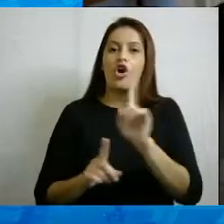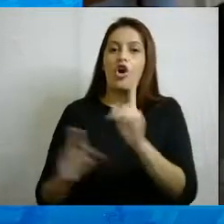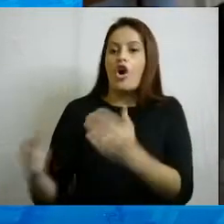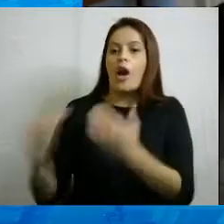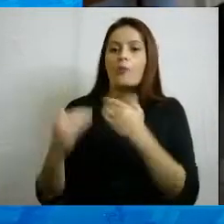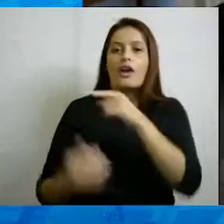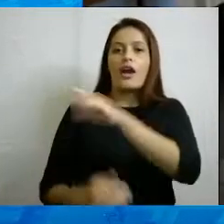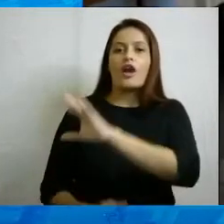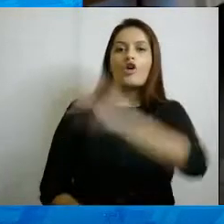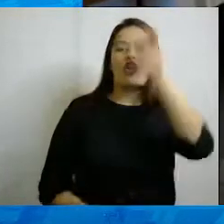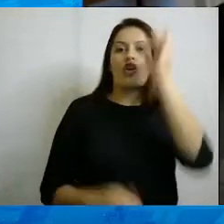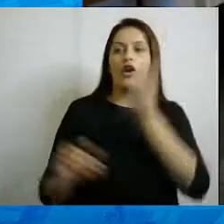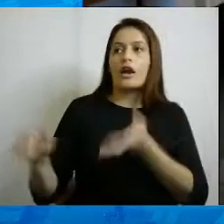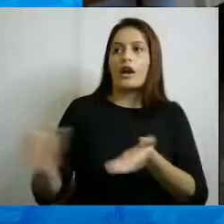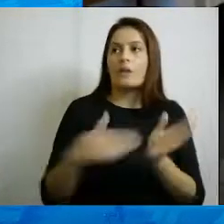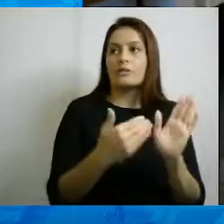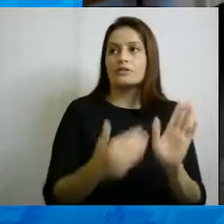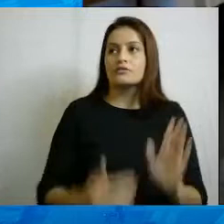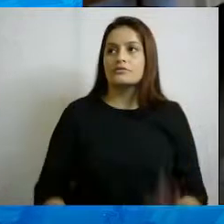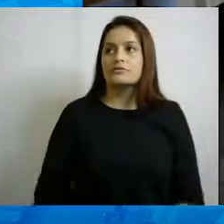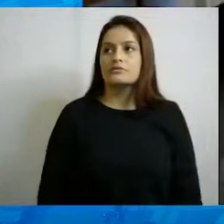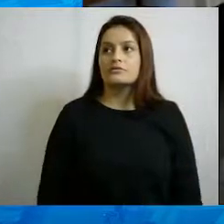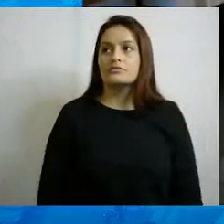el camino que él quiso.